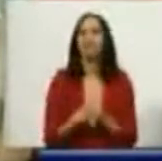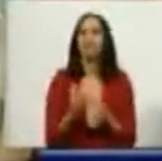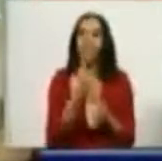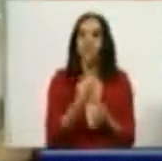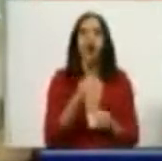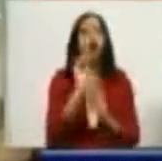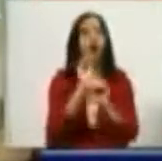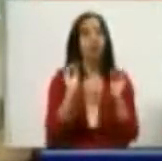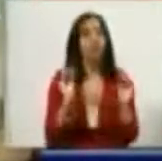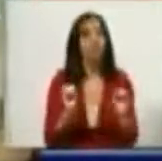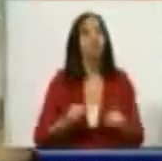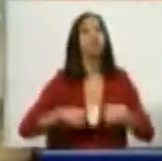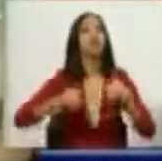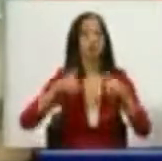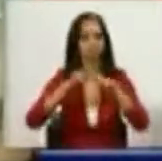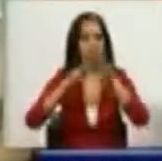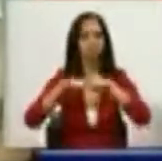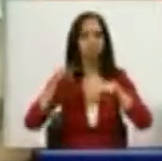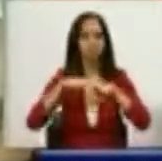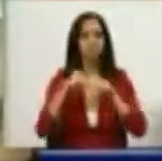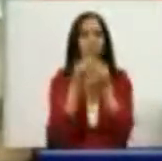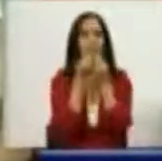a dar un aviso está bien adelantado